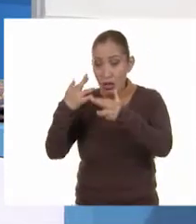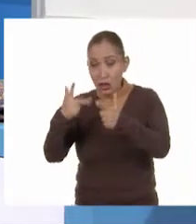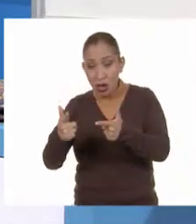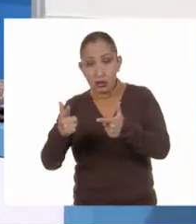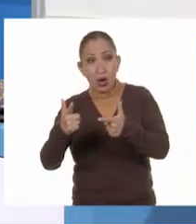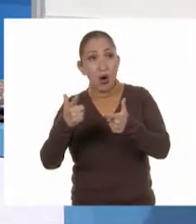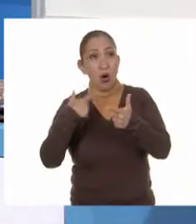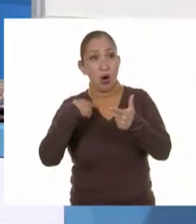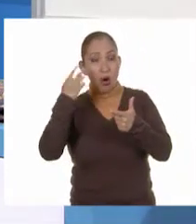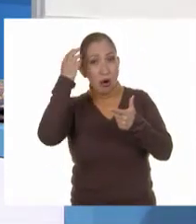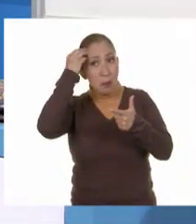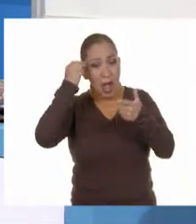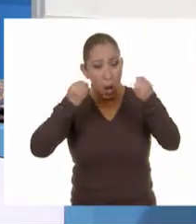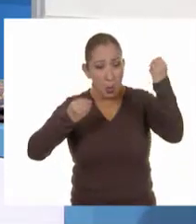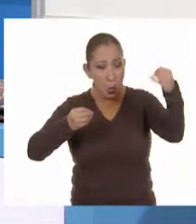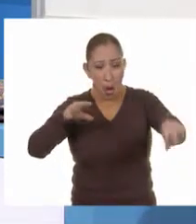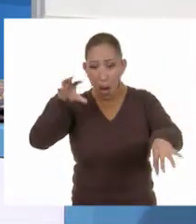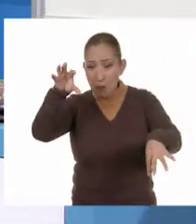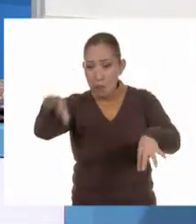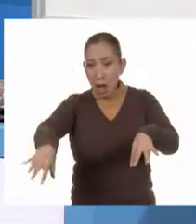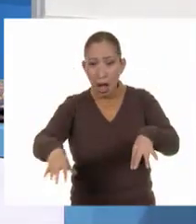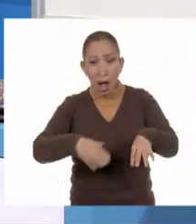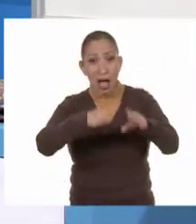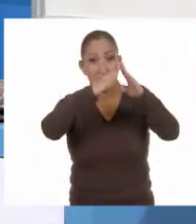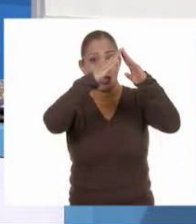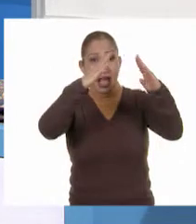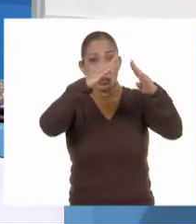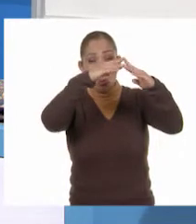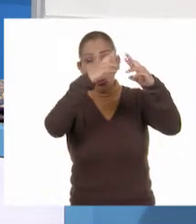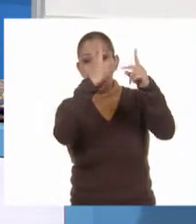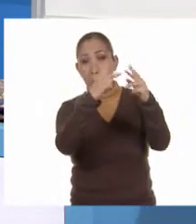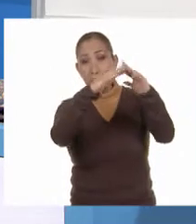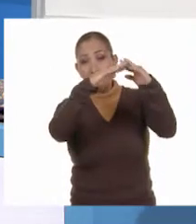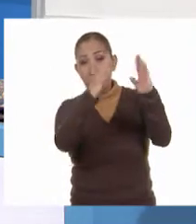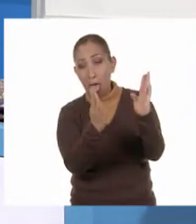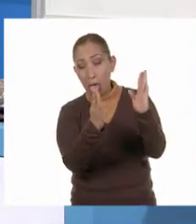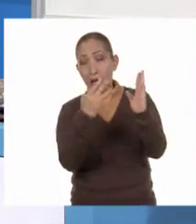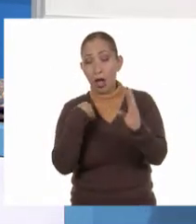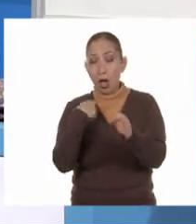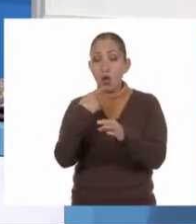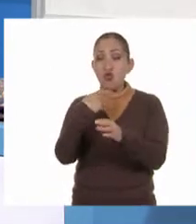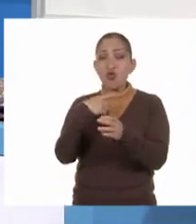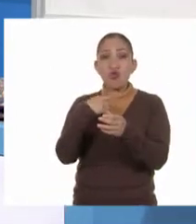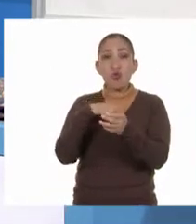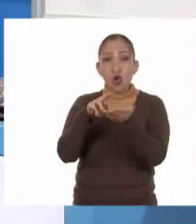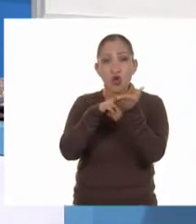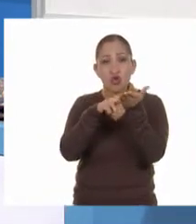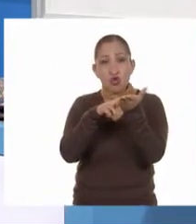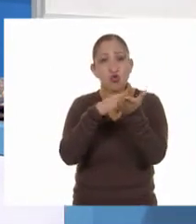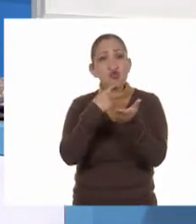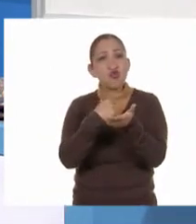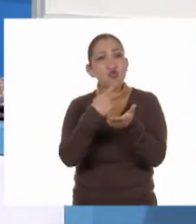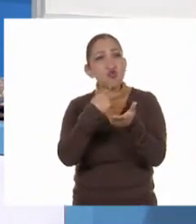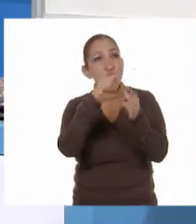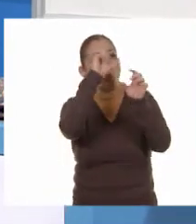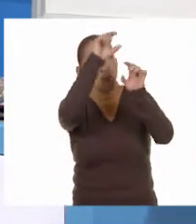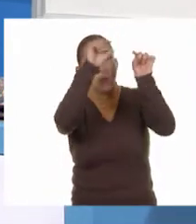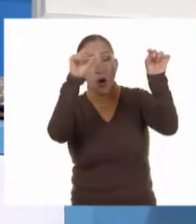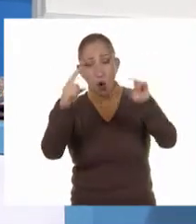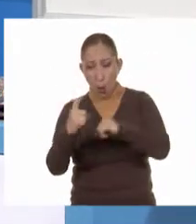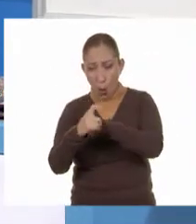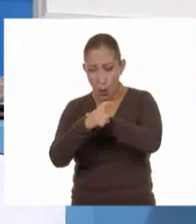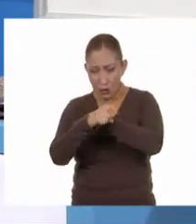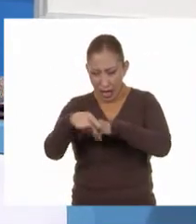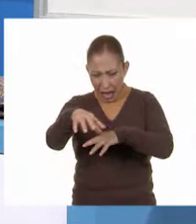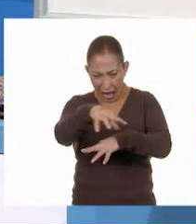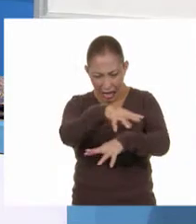cabellos están esparcidos. Destechadas están las casas. Enrojecidos también sus muros. Gusanos polulan por las calles